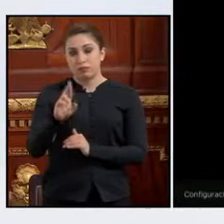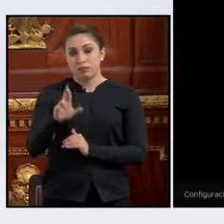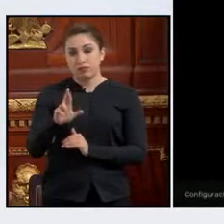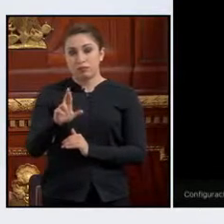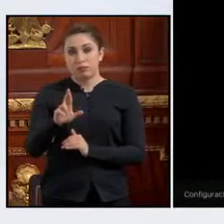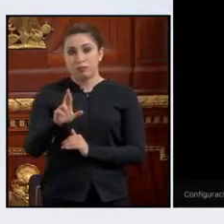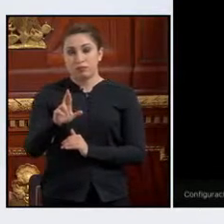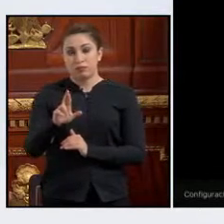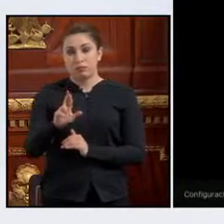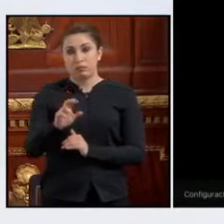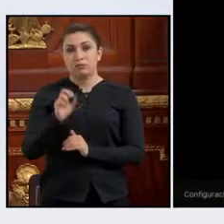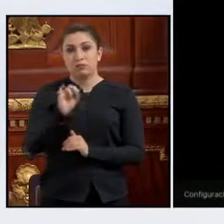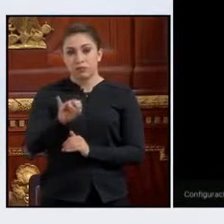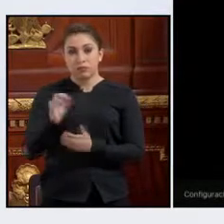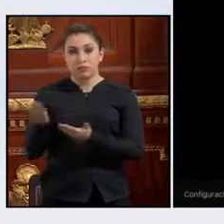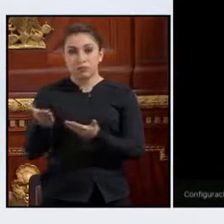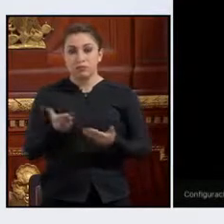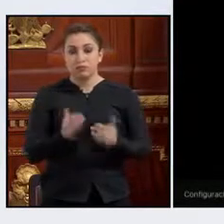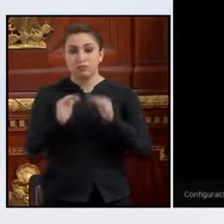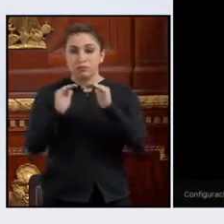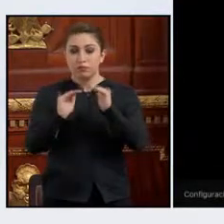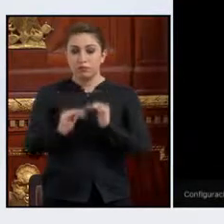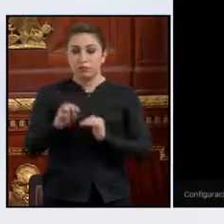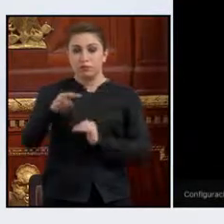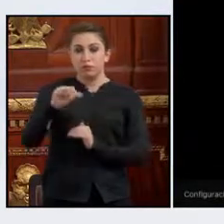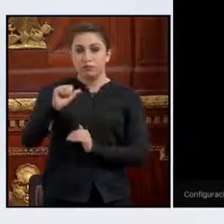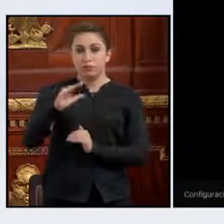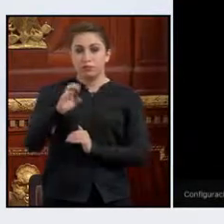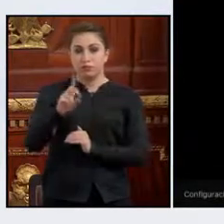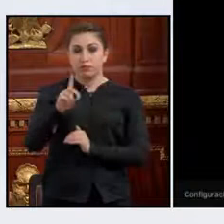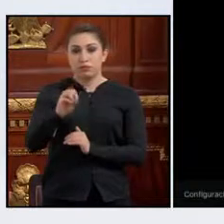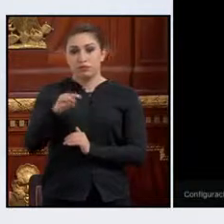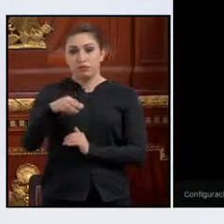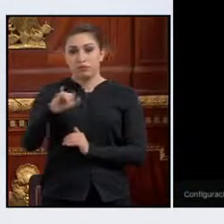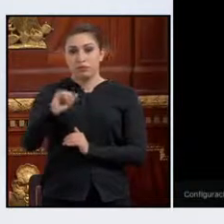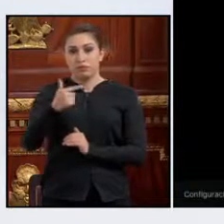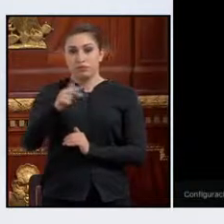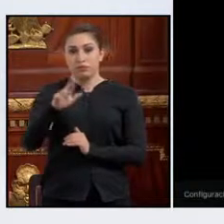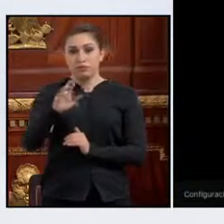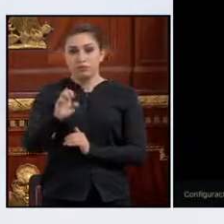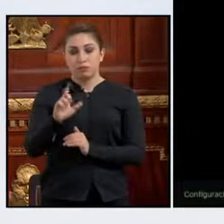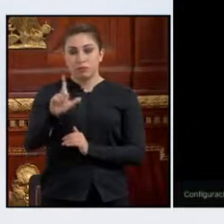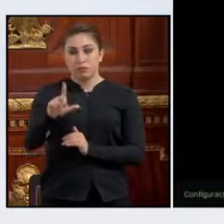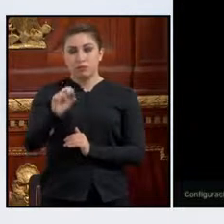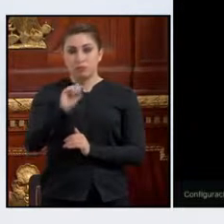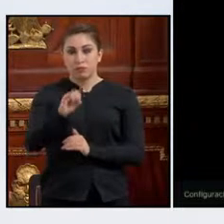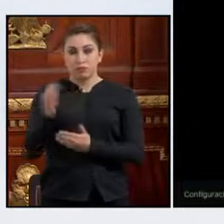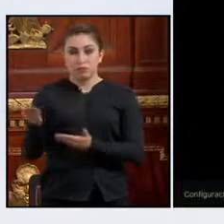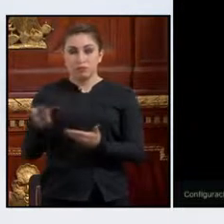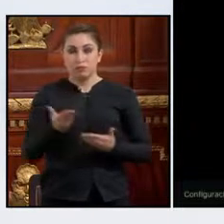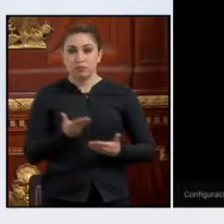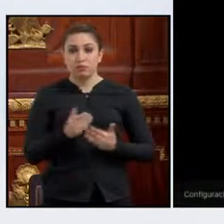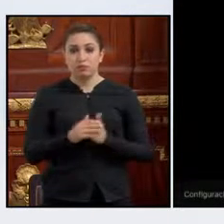Lobo, presente. Macedo Escartín Miguel Ángel. Presente.